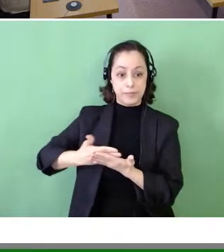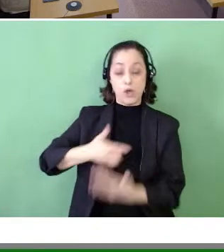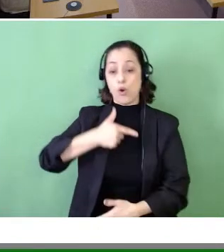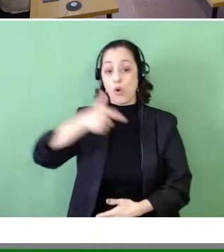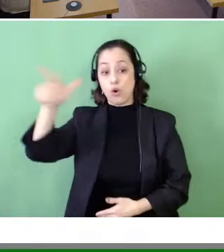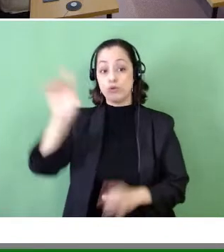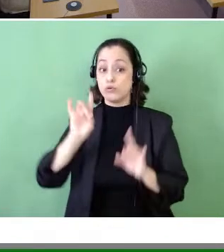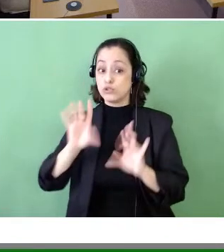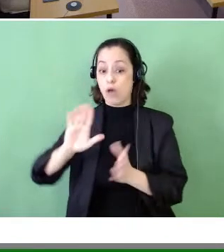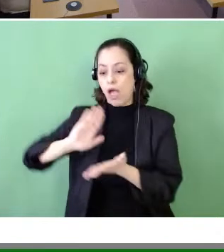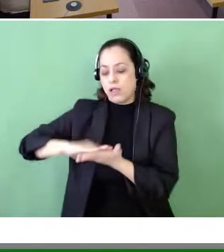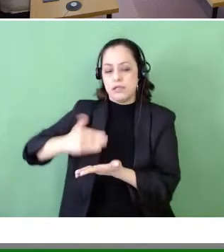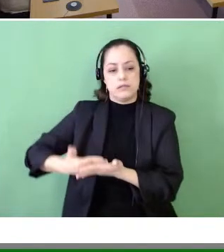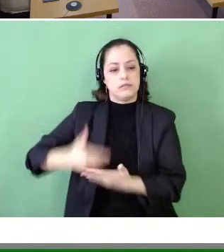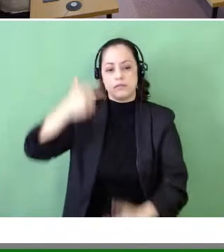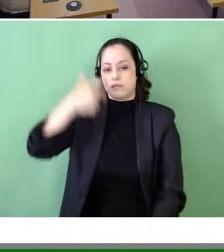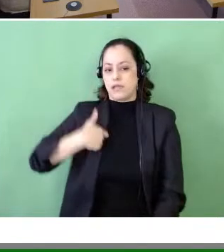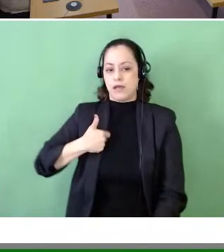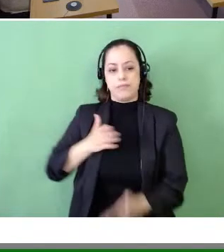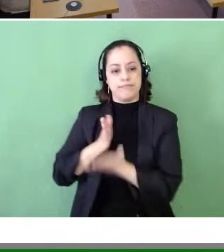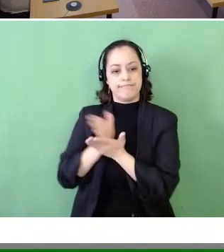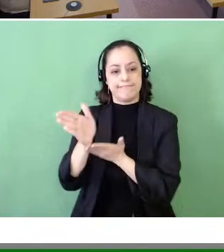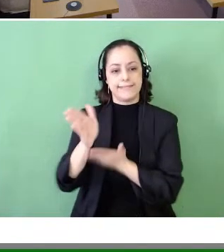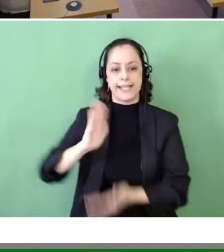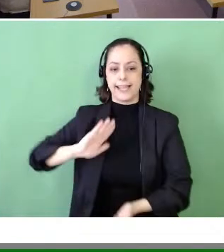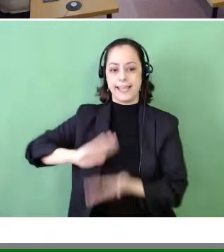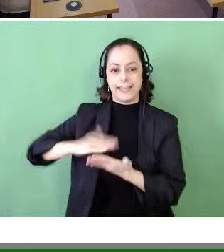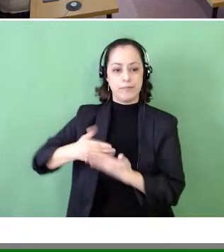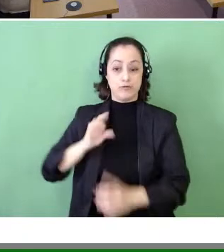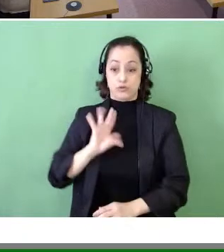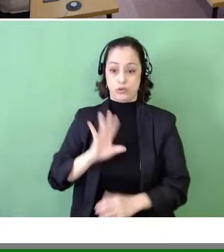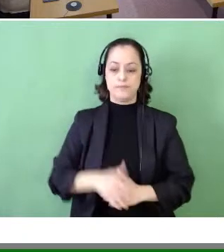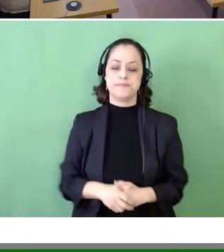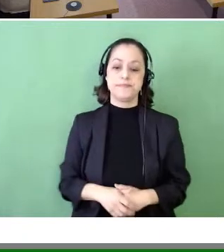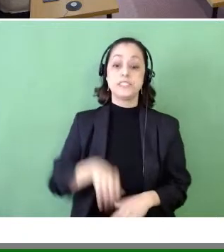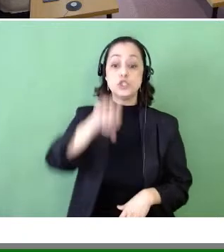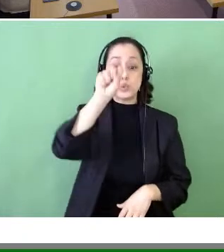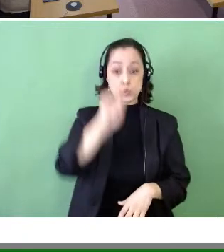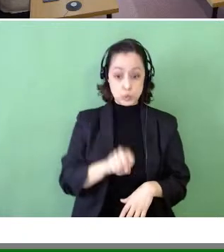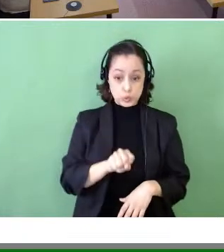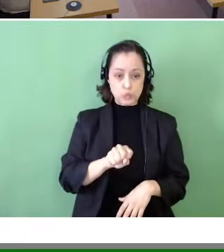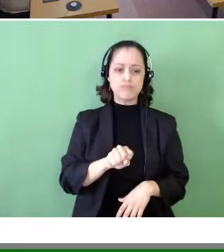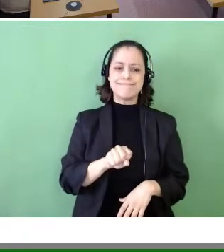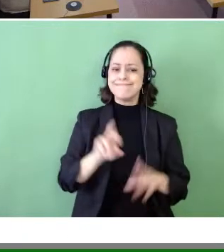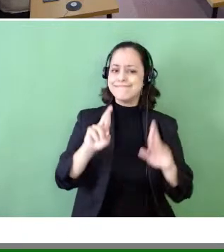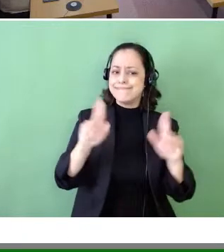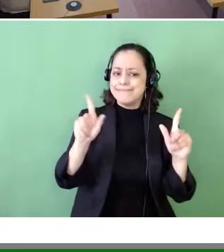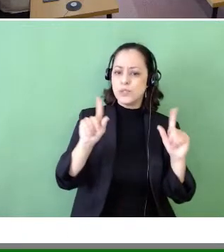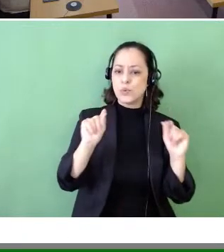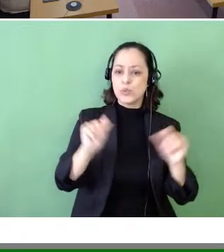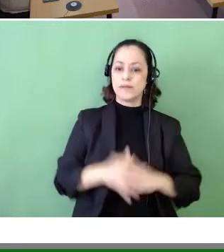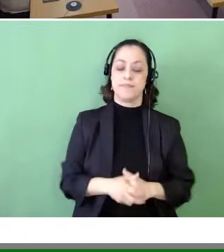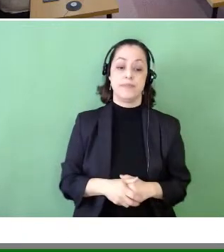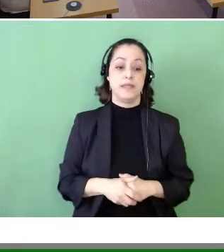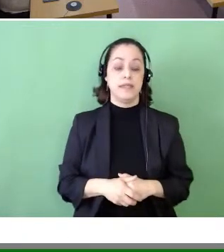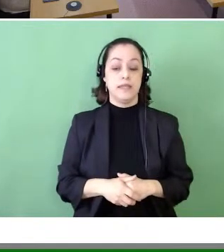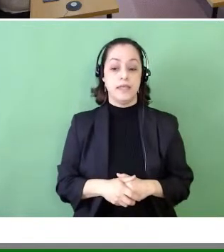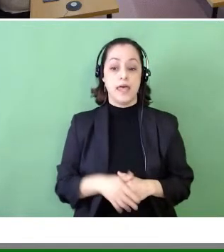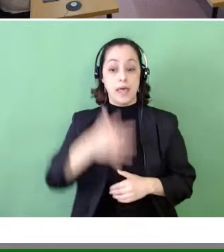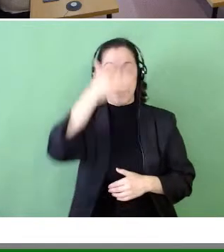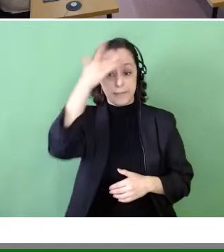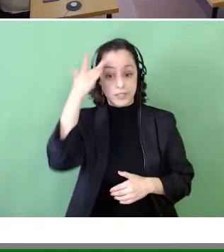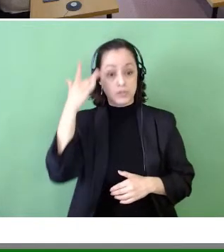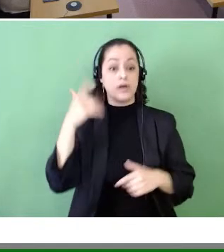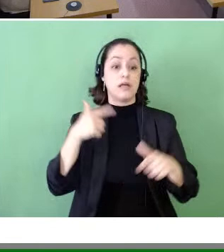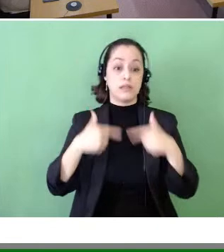con intérprete. Y al sur tenemos algo distinto, que son personas que trabajan como intérpretes